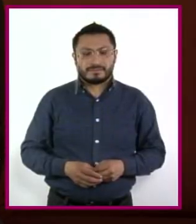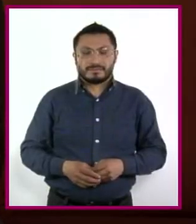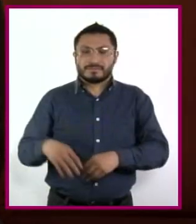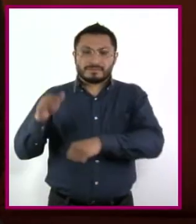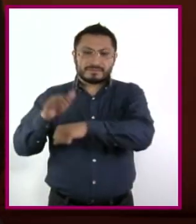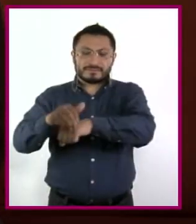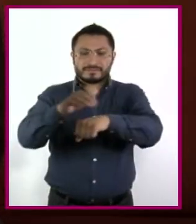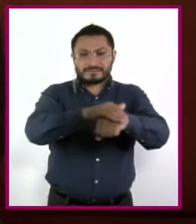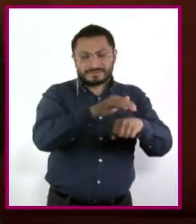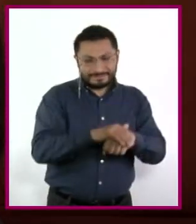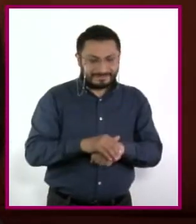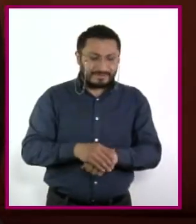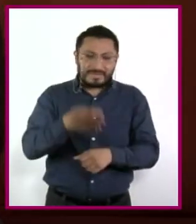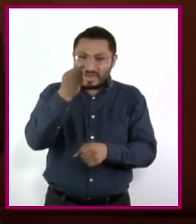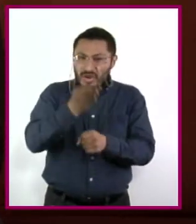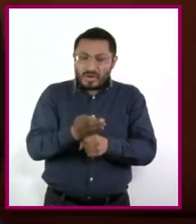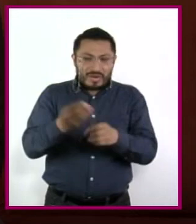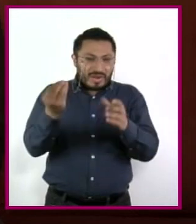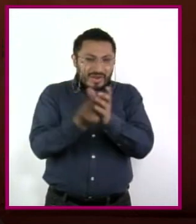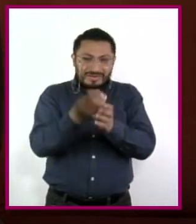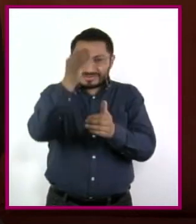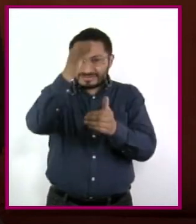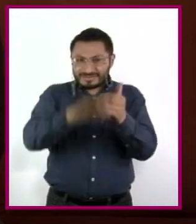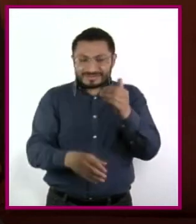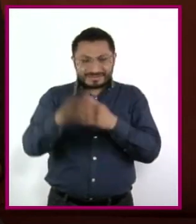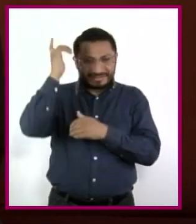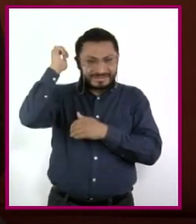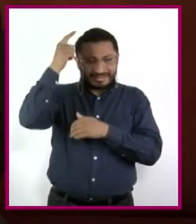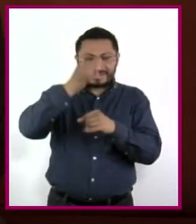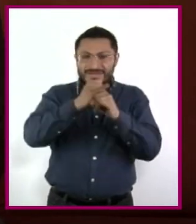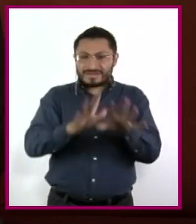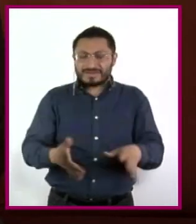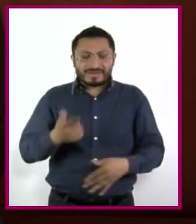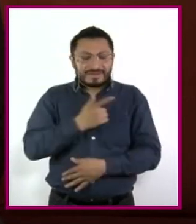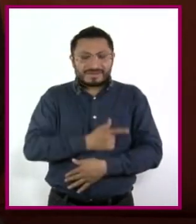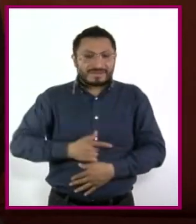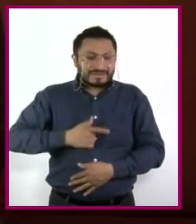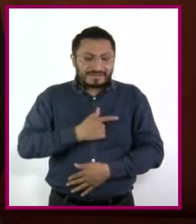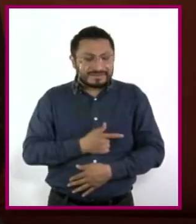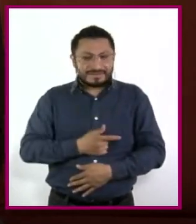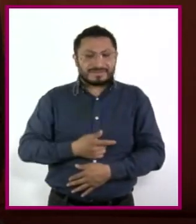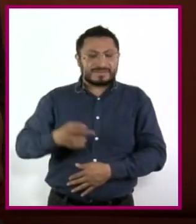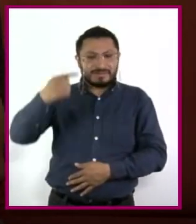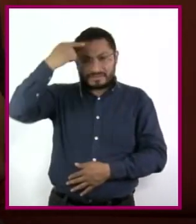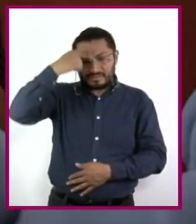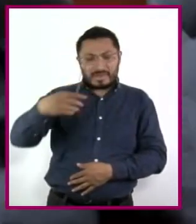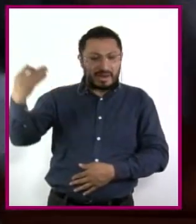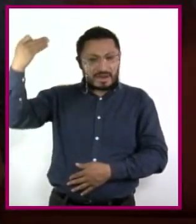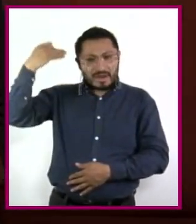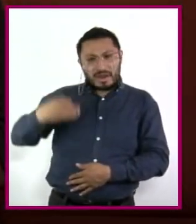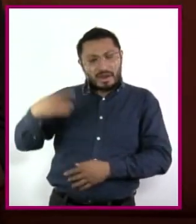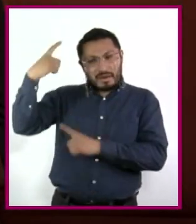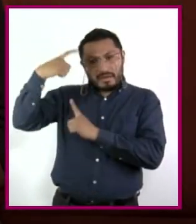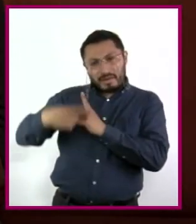Amigos, se nos acabó el tiempo. Espero que les sirva esta información para abrazar su lado oscuro y